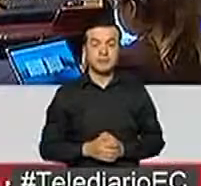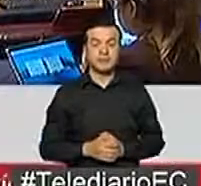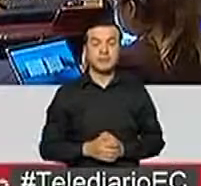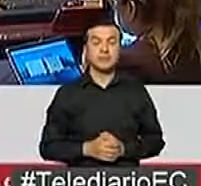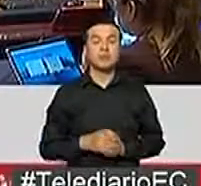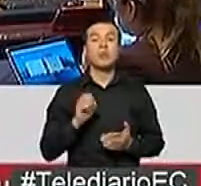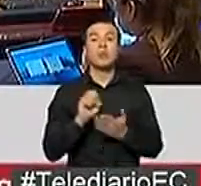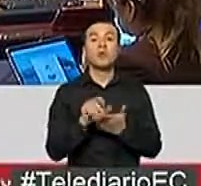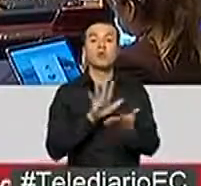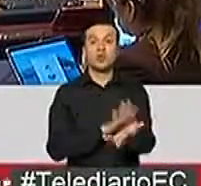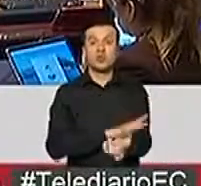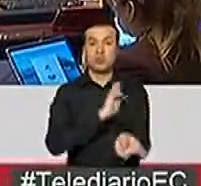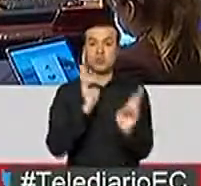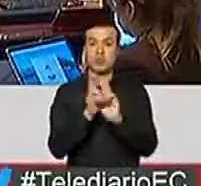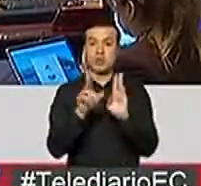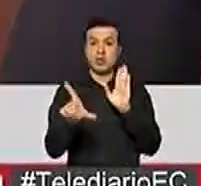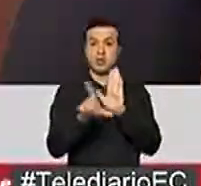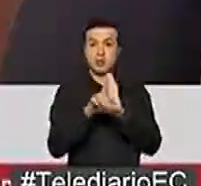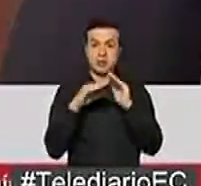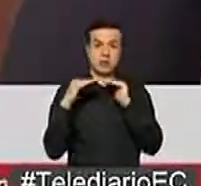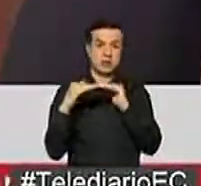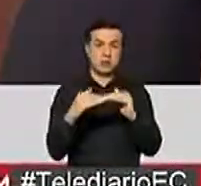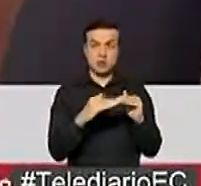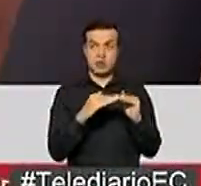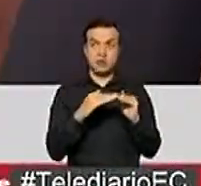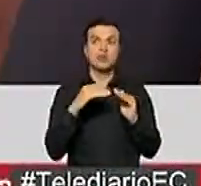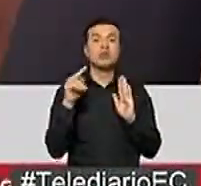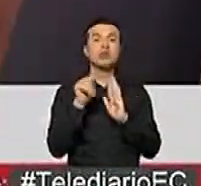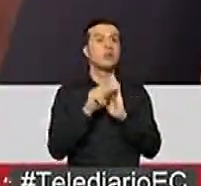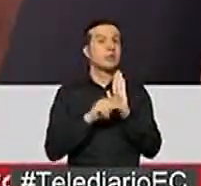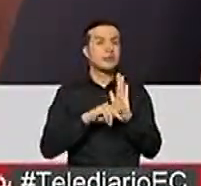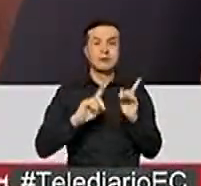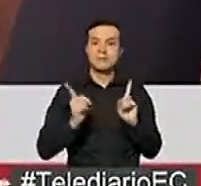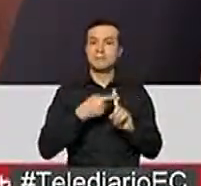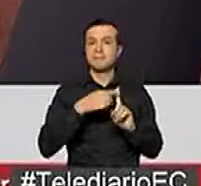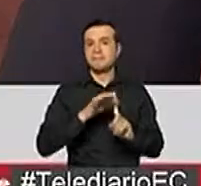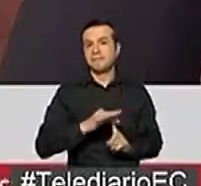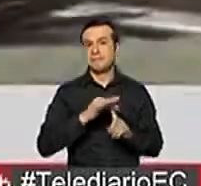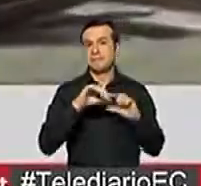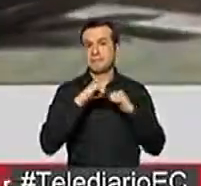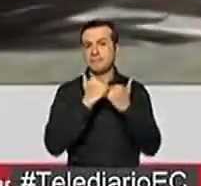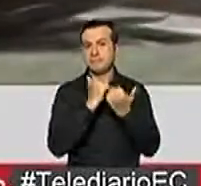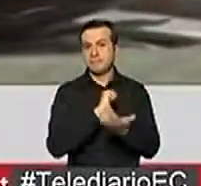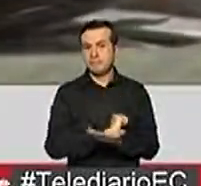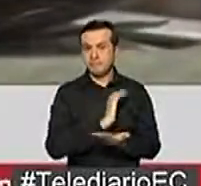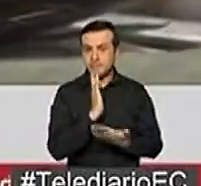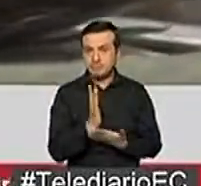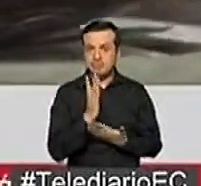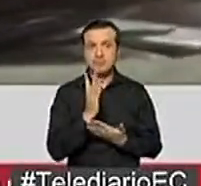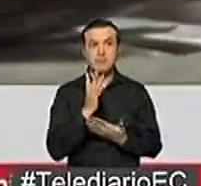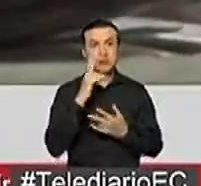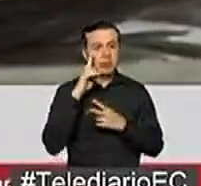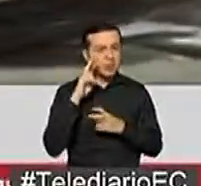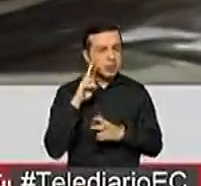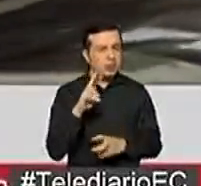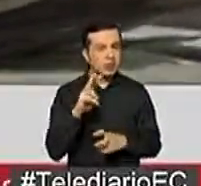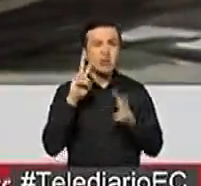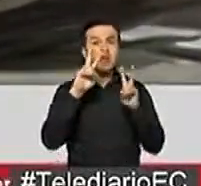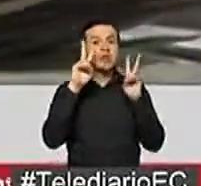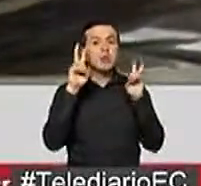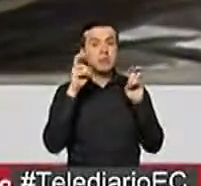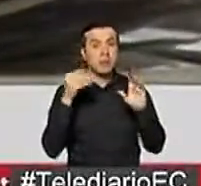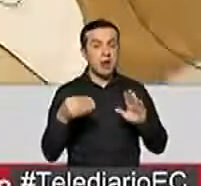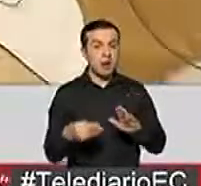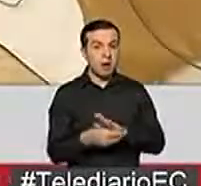El proyecto reformatorio al Código de la Democracia debe ser una de las normativas prioritarias para la Asamblea Nacional, debido a las recientes investigaciones sobre el caso